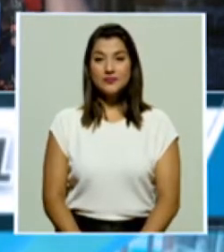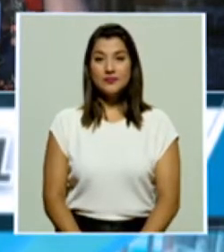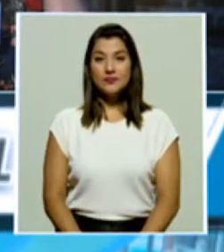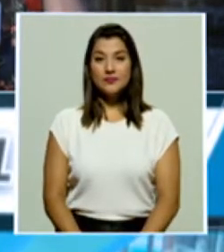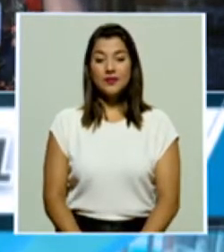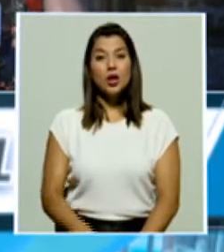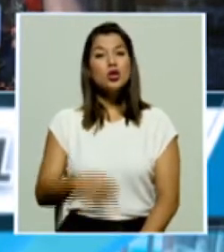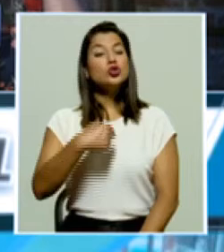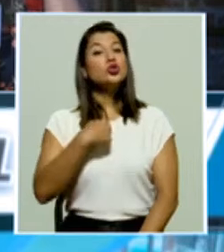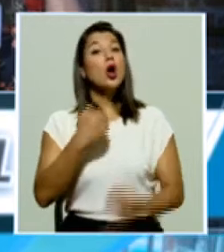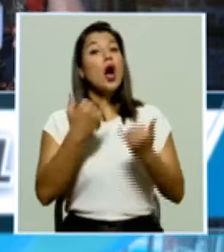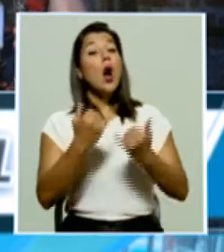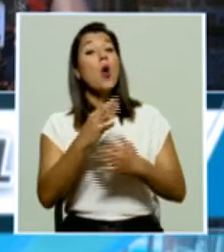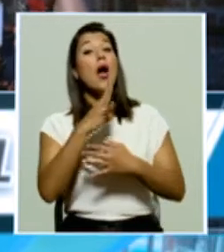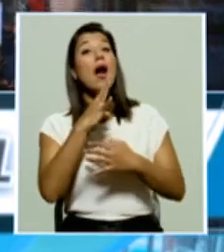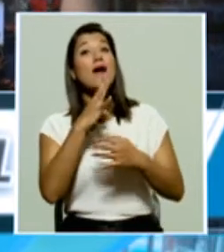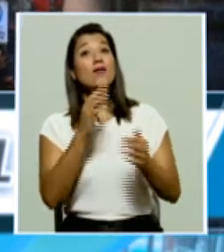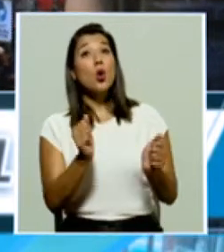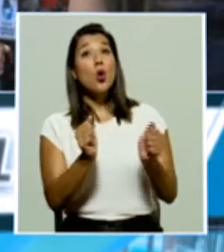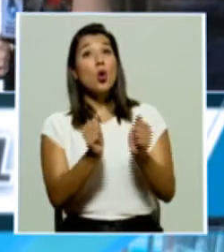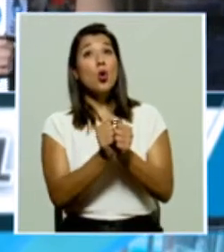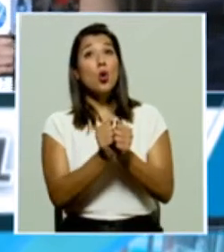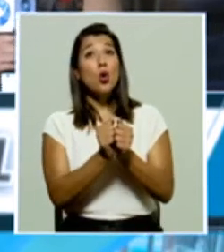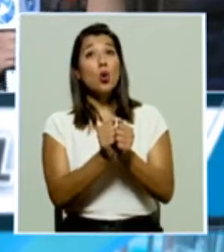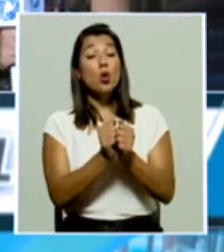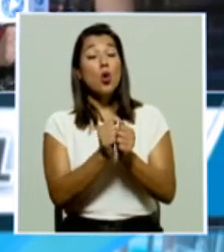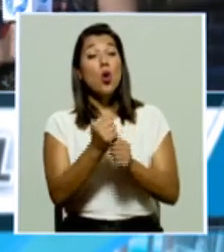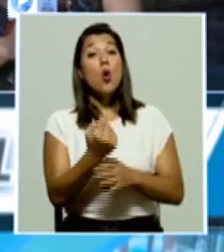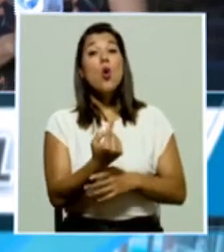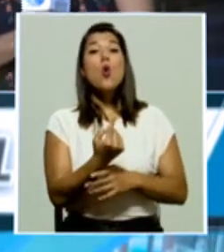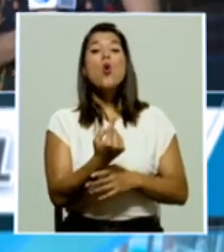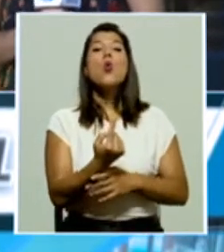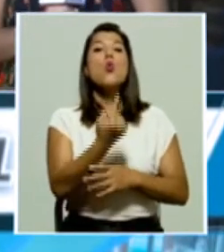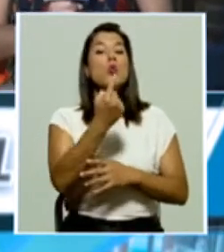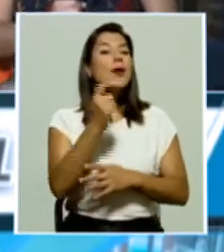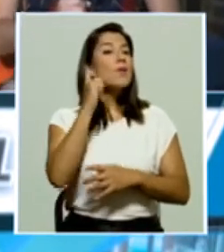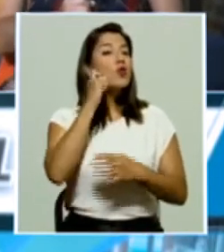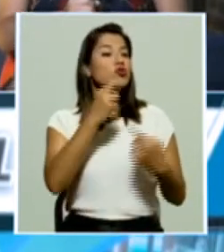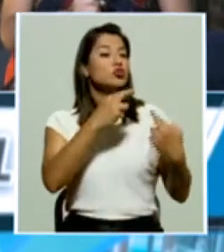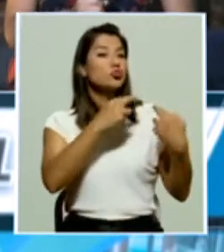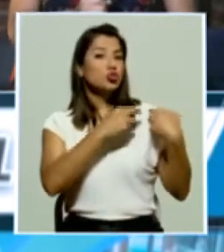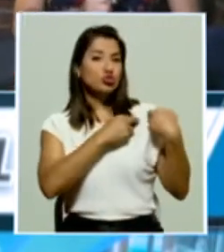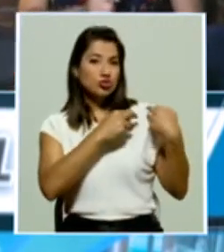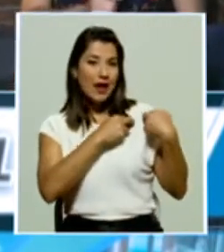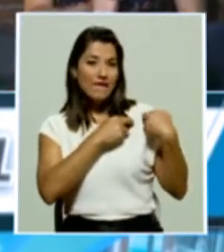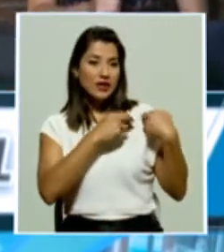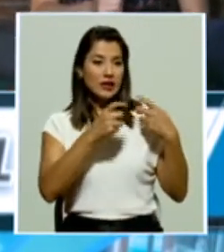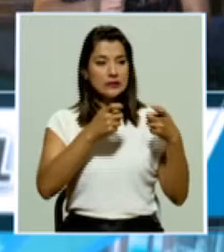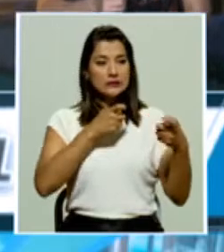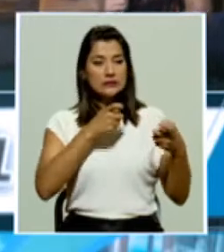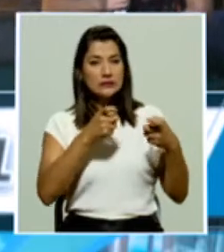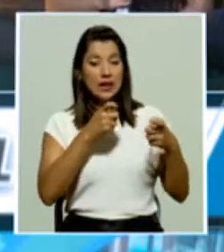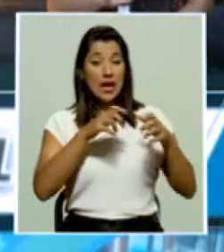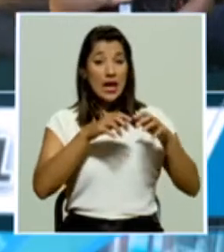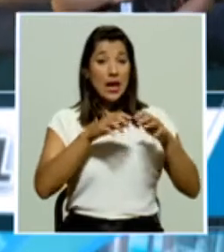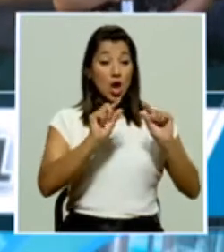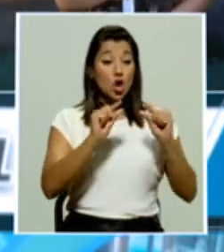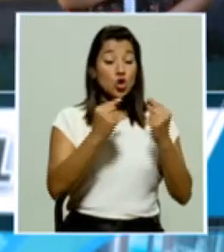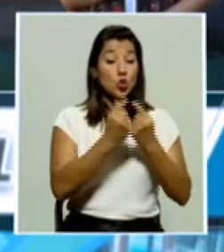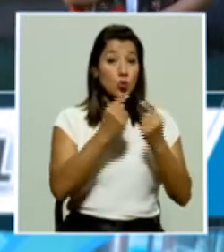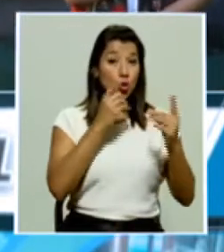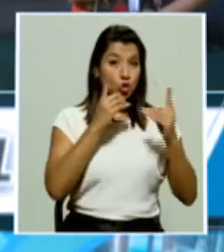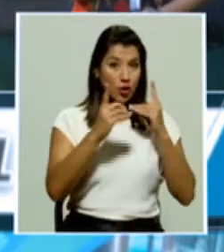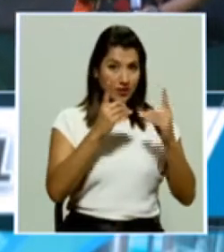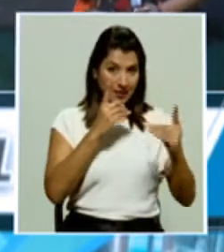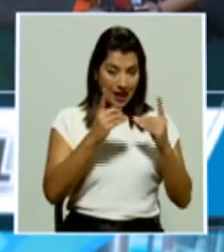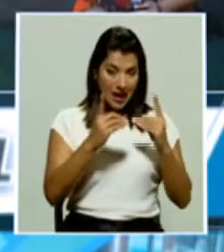Estoy conversando con una de las facilitadoras de las mesas de diálogo que estuvo coordinando a lo largo